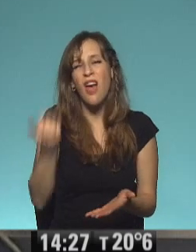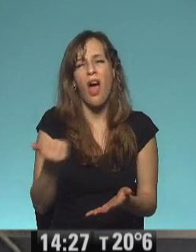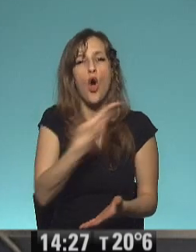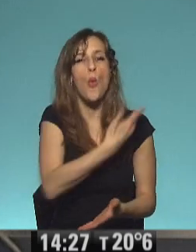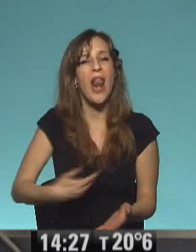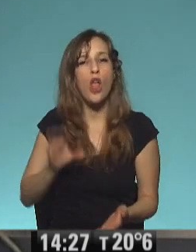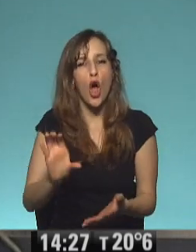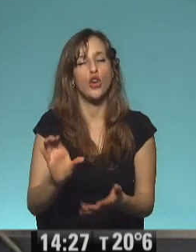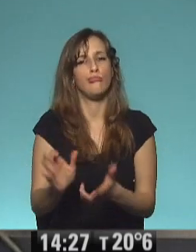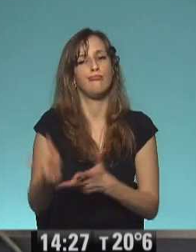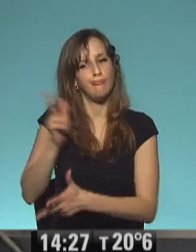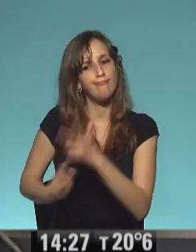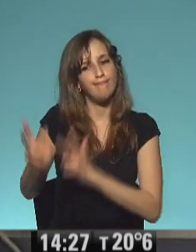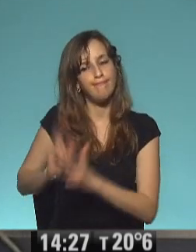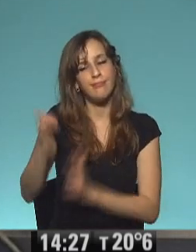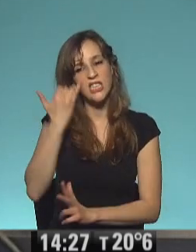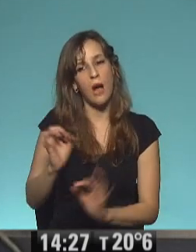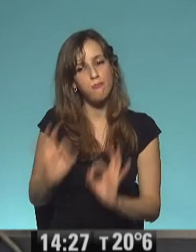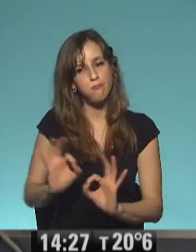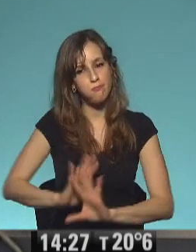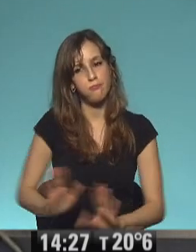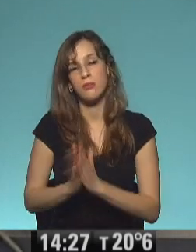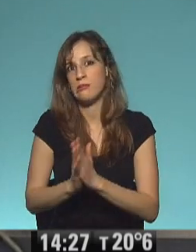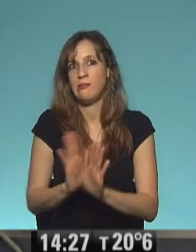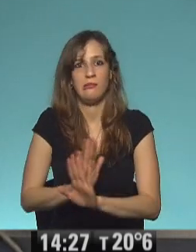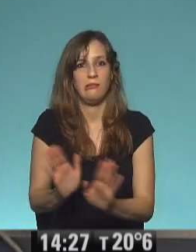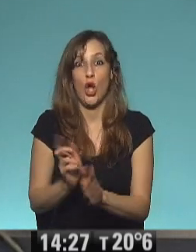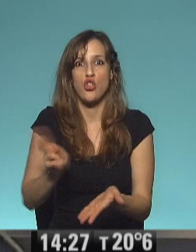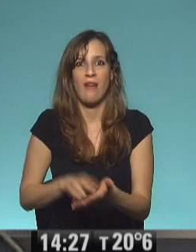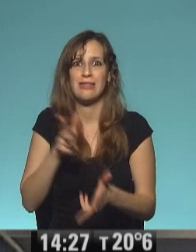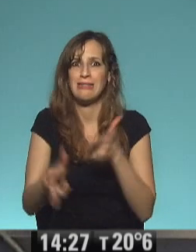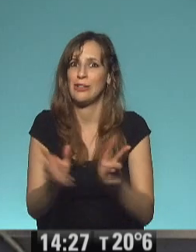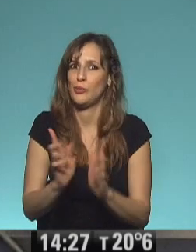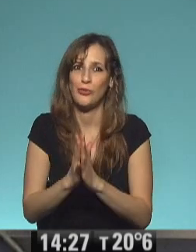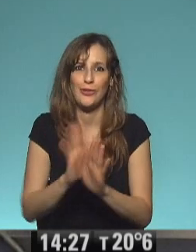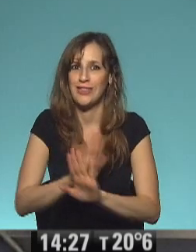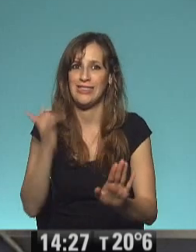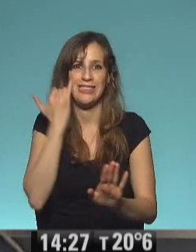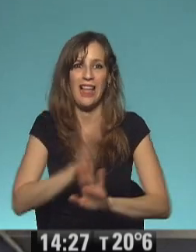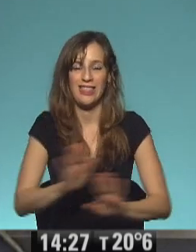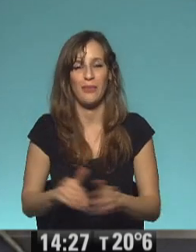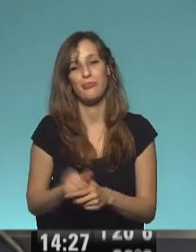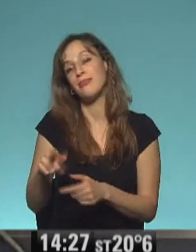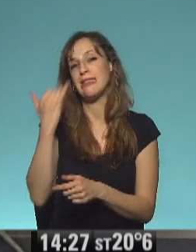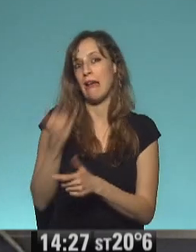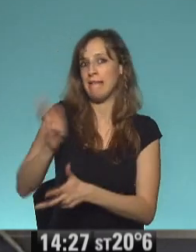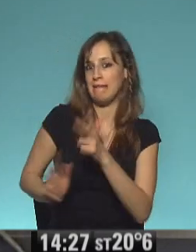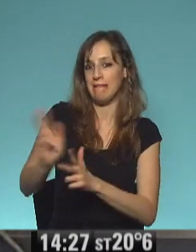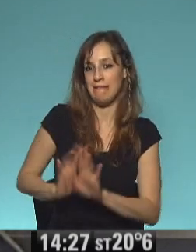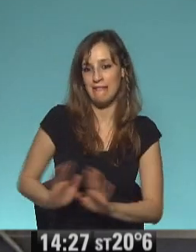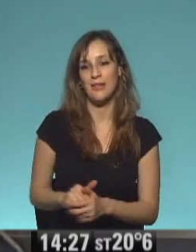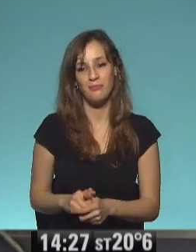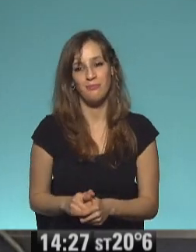eso está también Matías, no se lo recuerde porque me lo va a reclamar una vez más. Yo sé que no necesita que se lo recordemos, pero nosotros le tomamos la